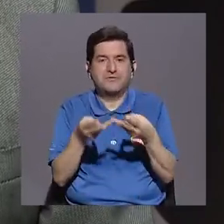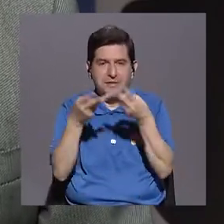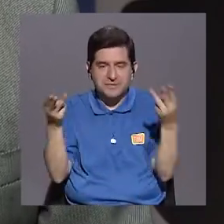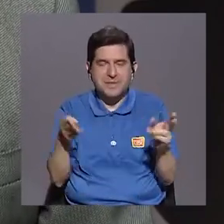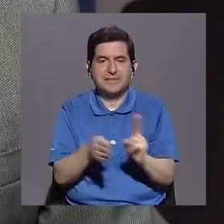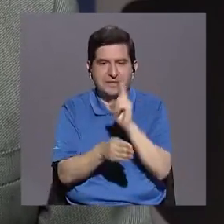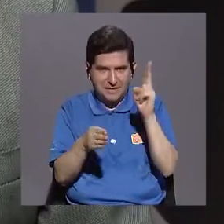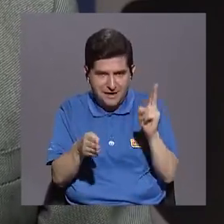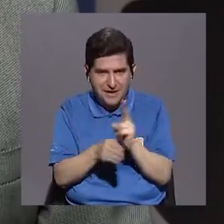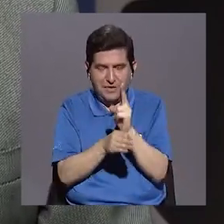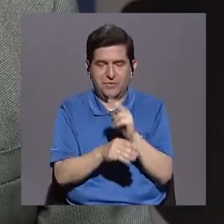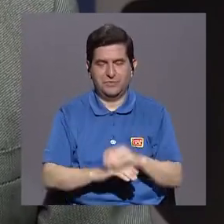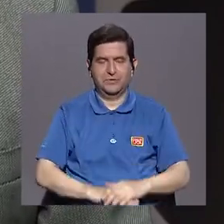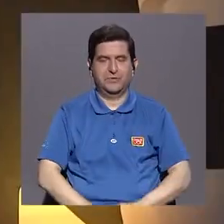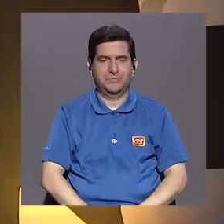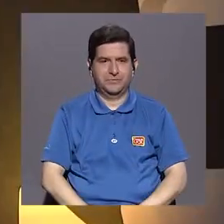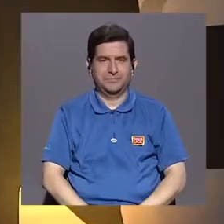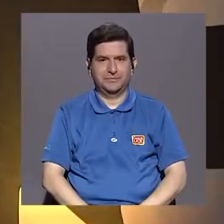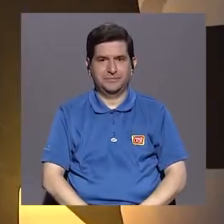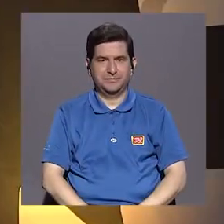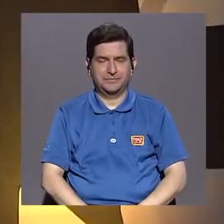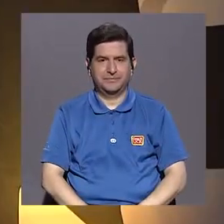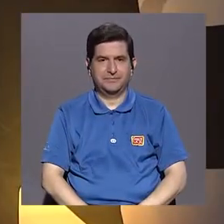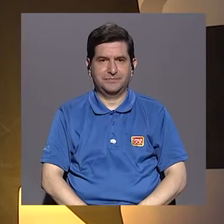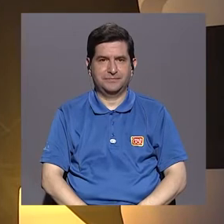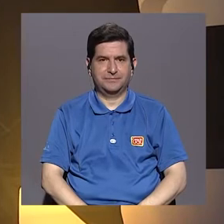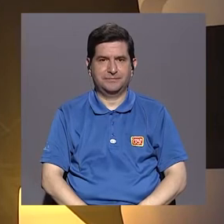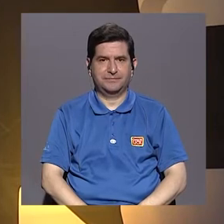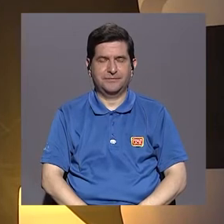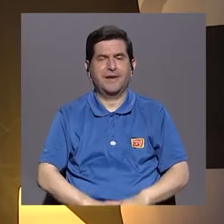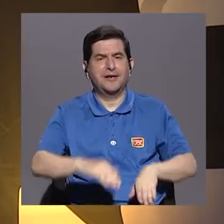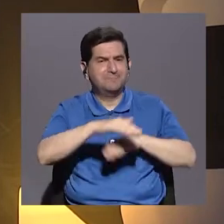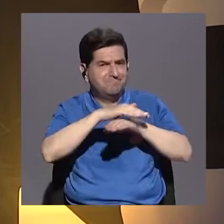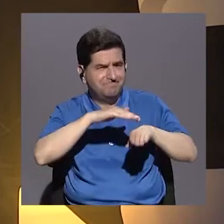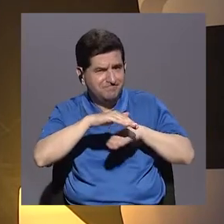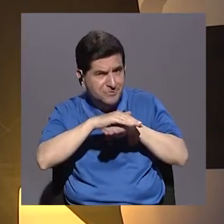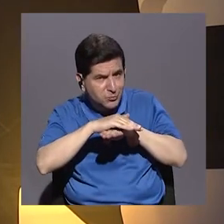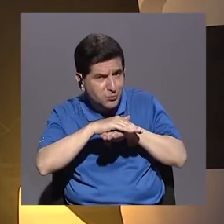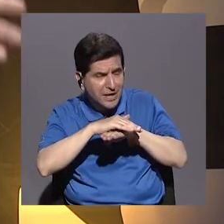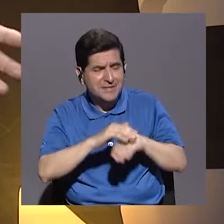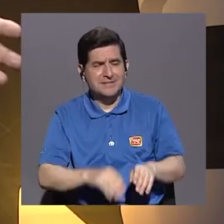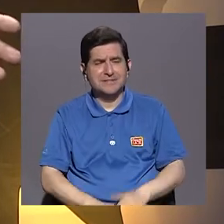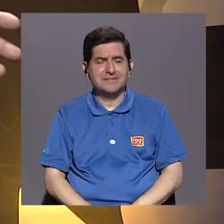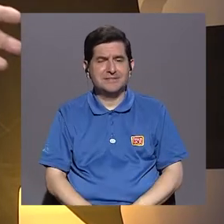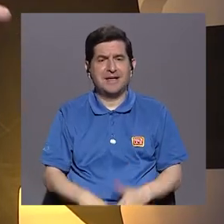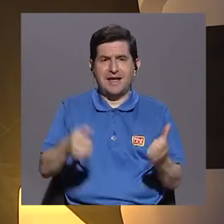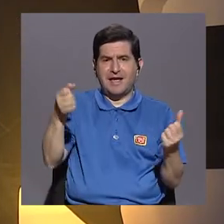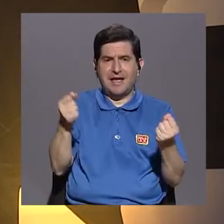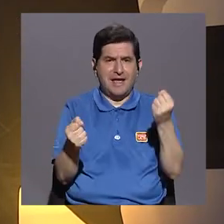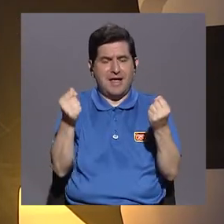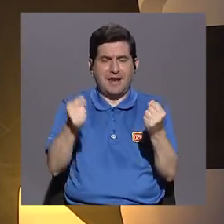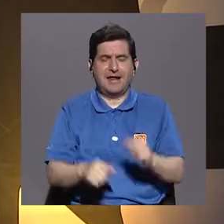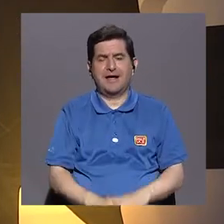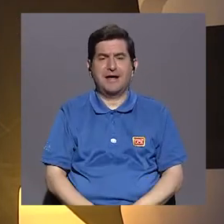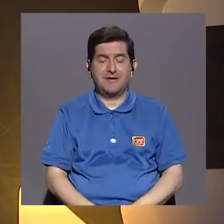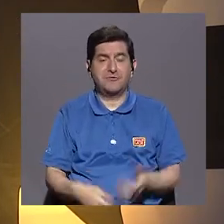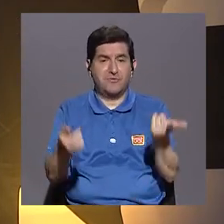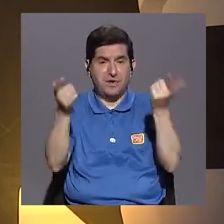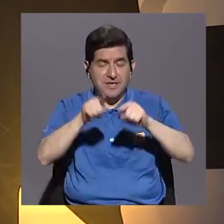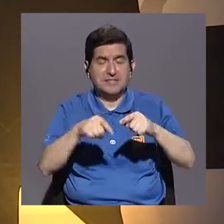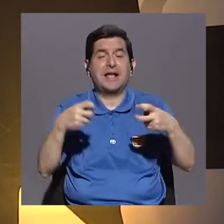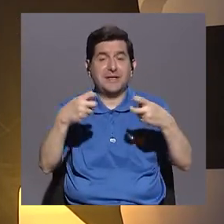está hecha y entonces bueno básicamente el vehículo es un vehículo eléctrico